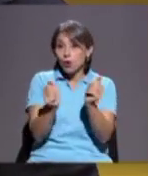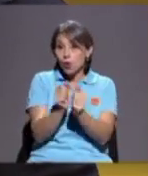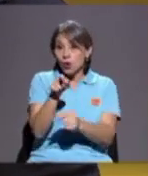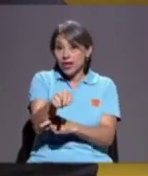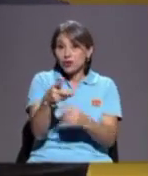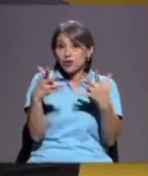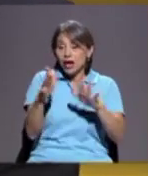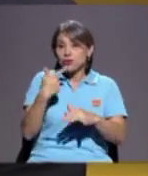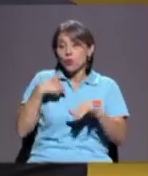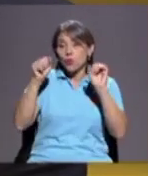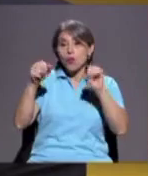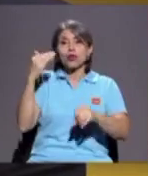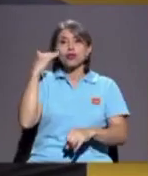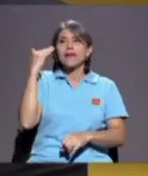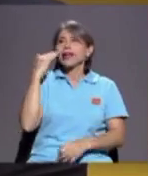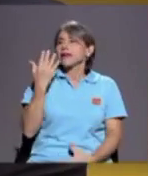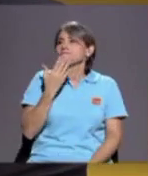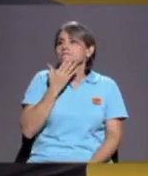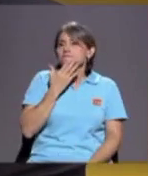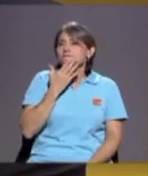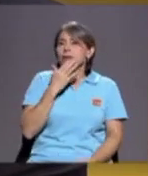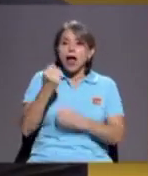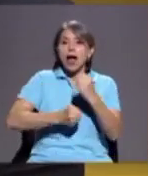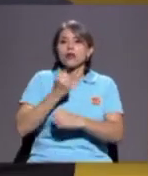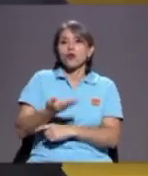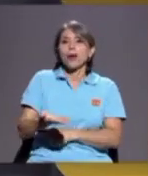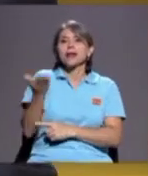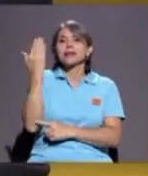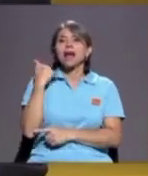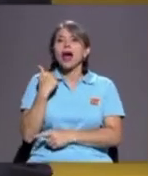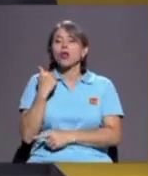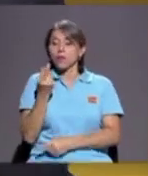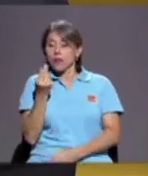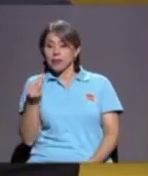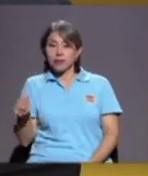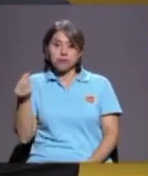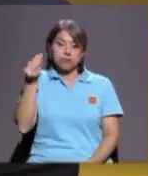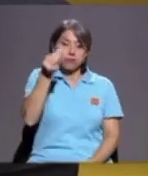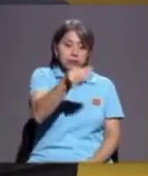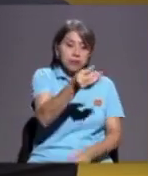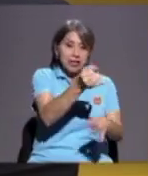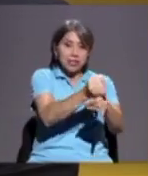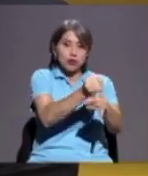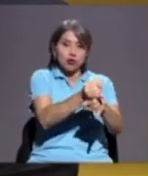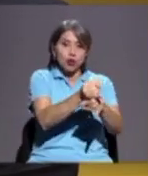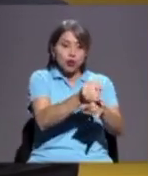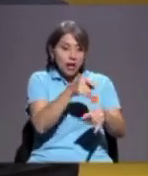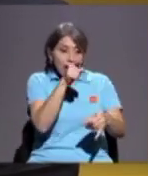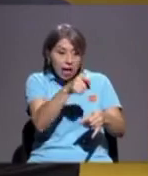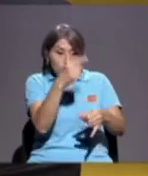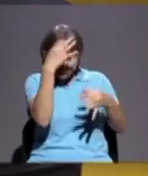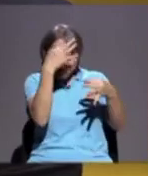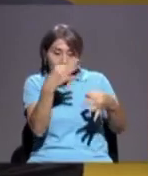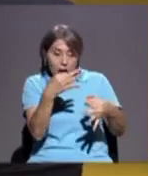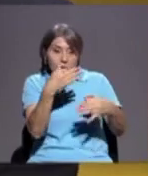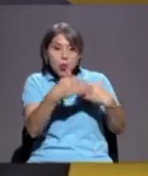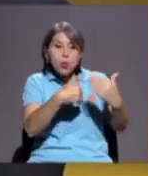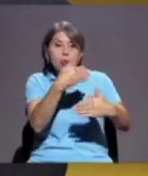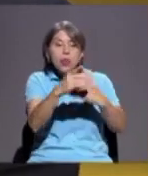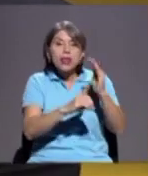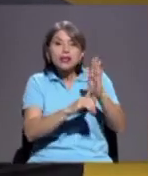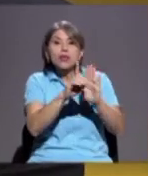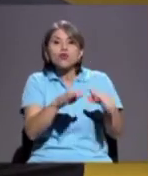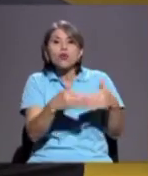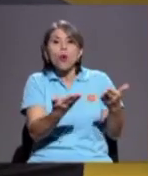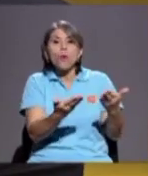bueno, cuánto le di a una institución X el año pasado y cómo fue el desarrollo de esa ejecución. Si me viene con